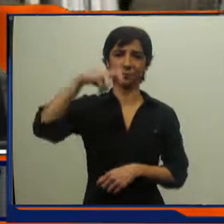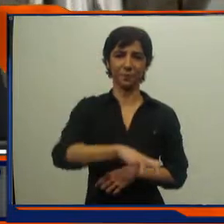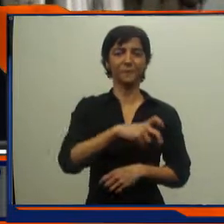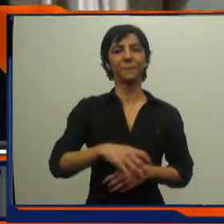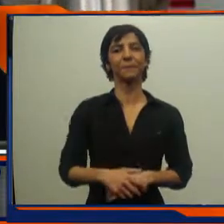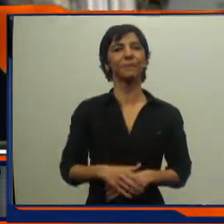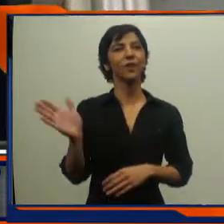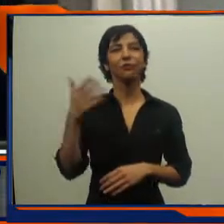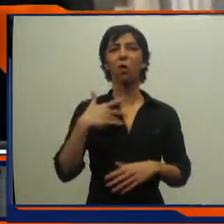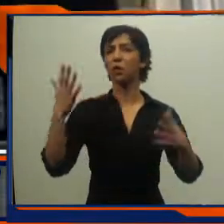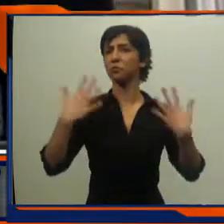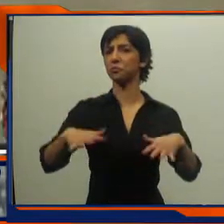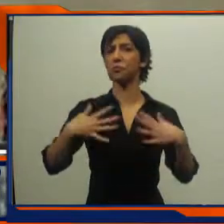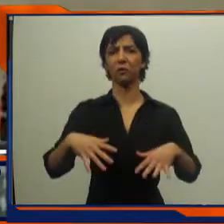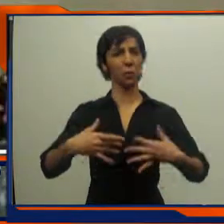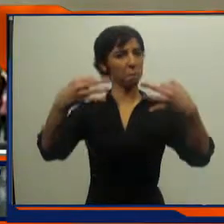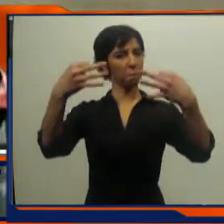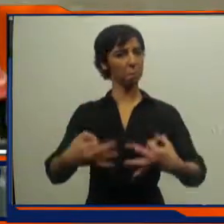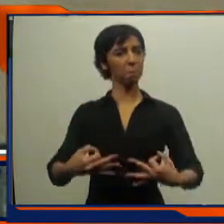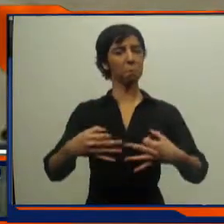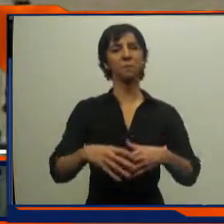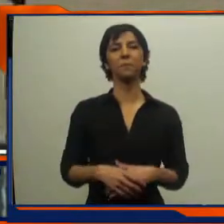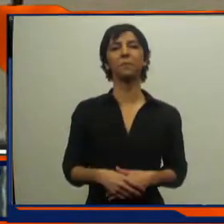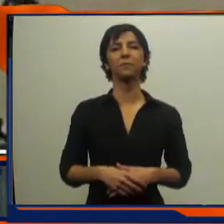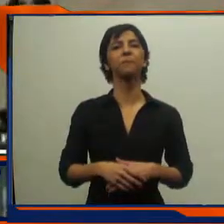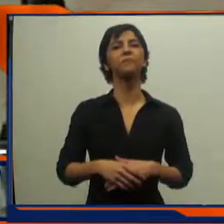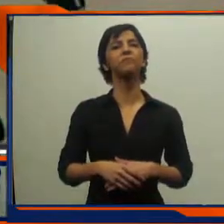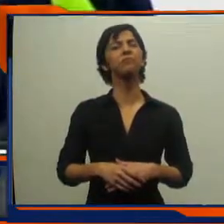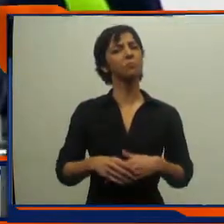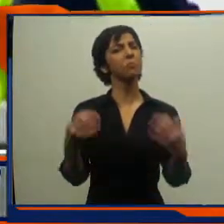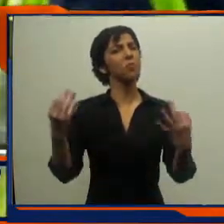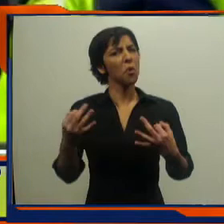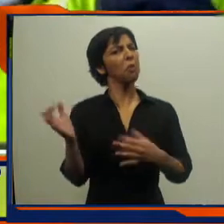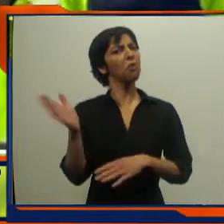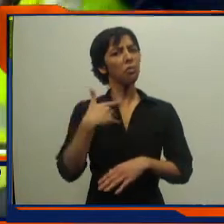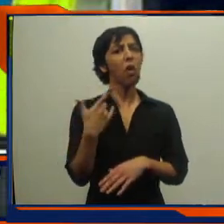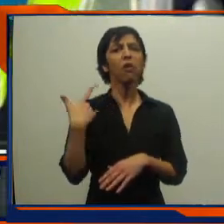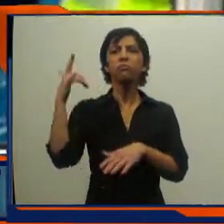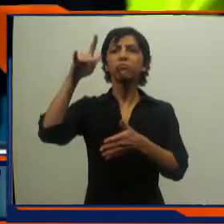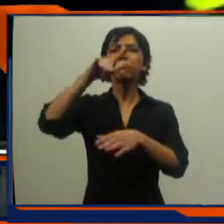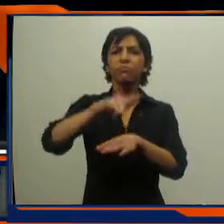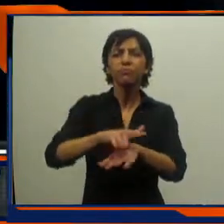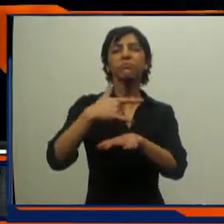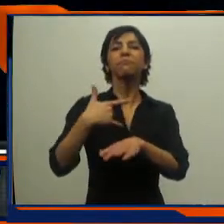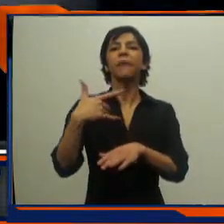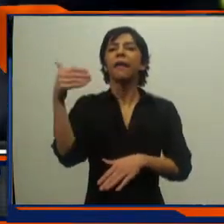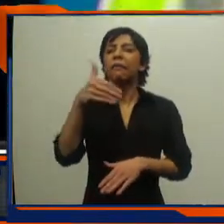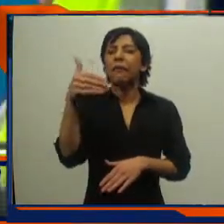todos vestidos de manera impecable, llegando a la Argentina un poquito más tarde de lo esperado, se retrasaron 40